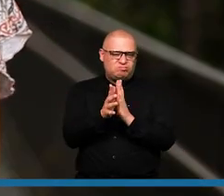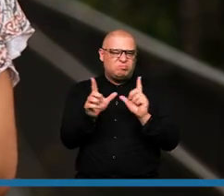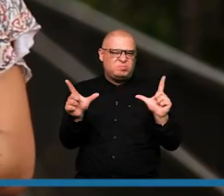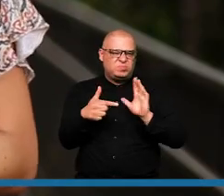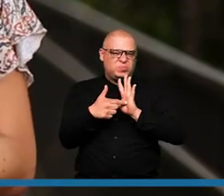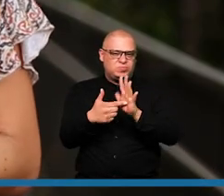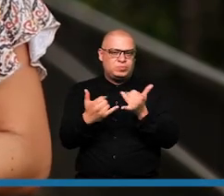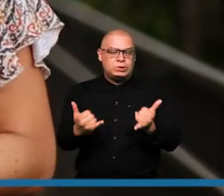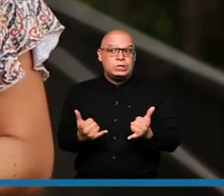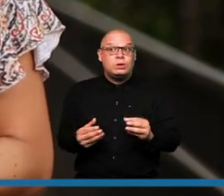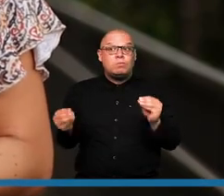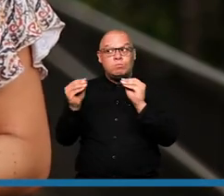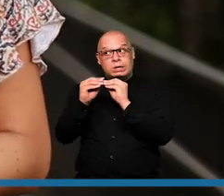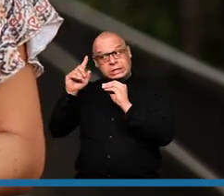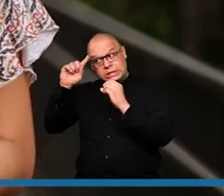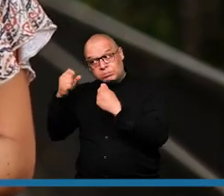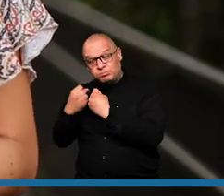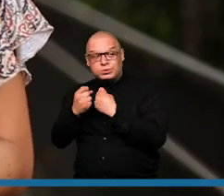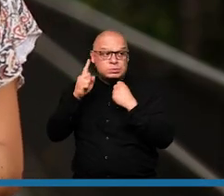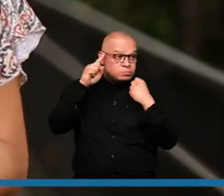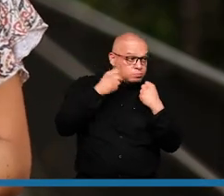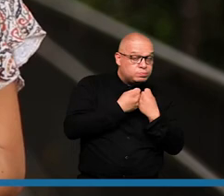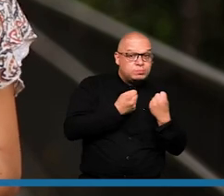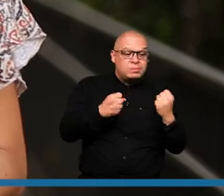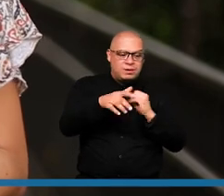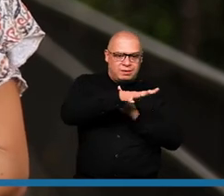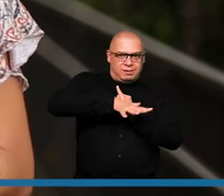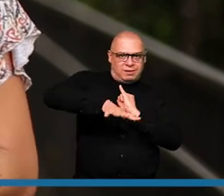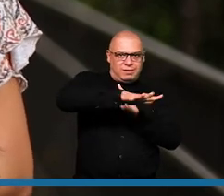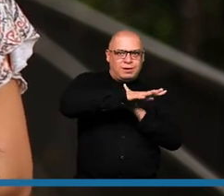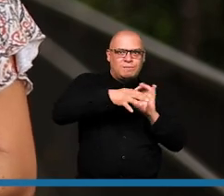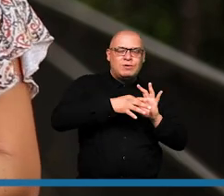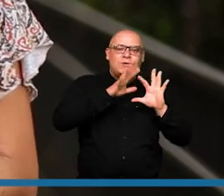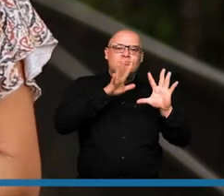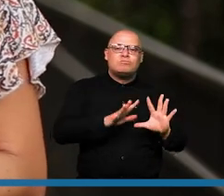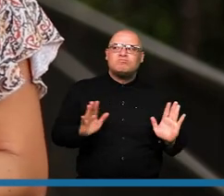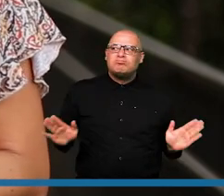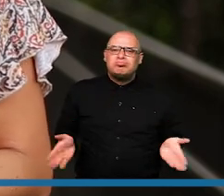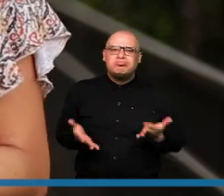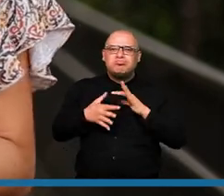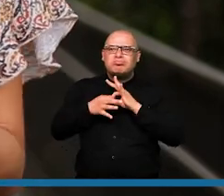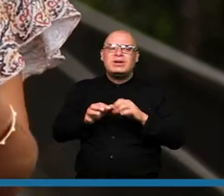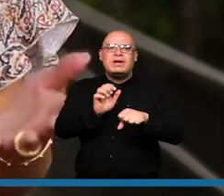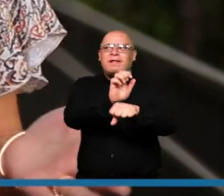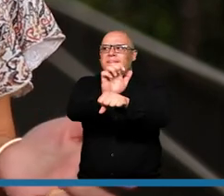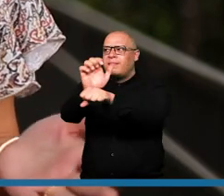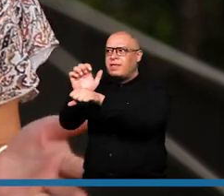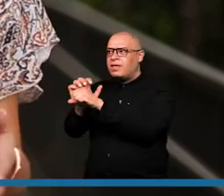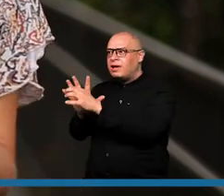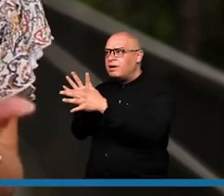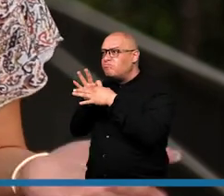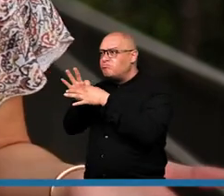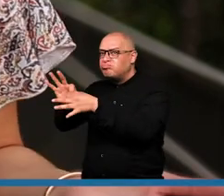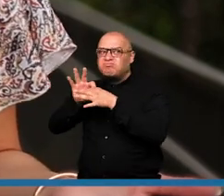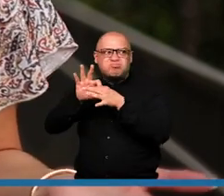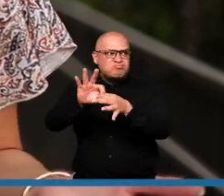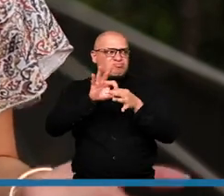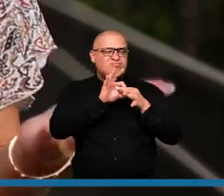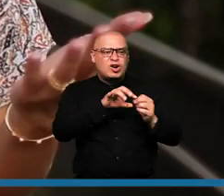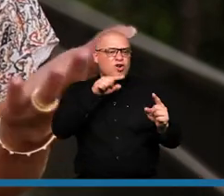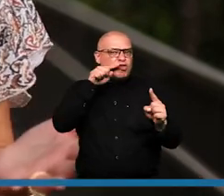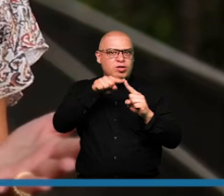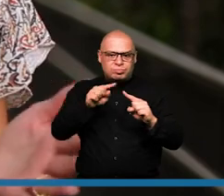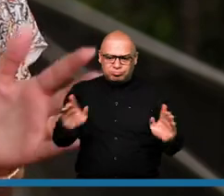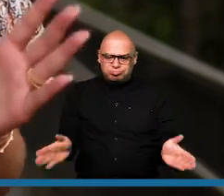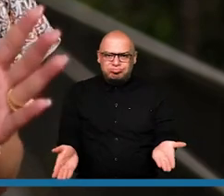esas articulaciones y sinergias que desde el Área Metropolitana del Valle de Aburrá se realizan con diversas instituciones para unir fuerzas y